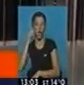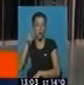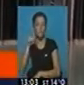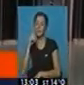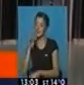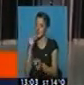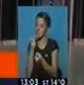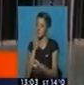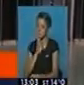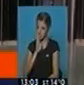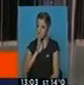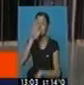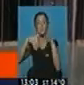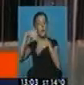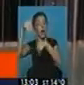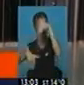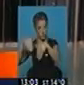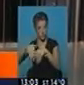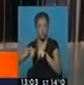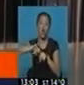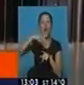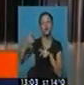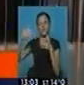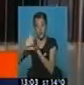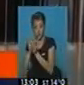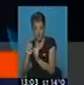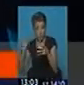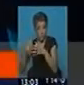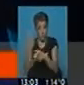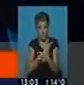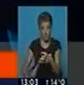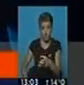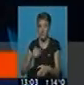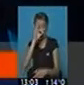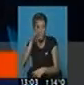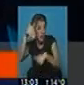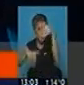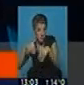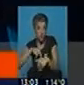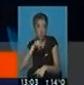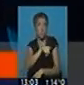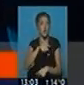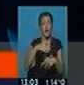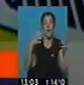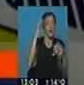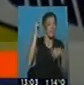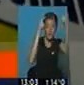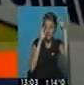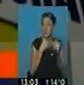paciencia y llegar a elecciones. El otro sector de la oposición dice que nunca se va a llegar a elecciones porque el chavismo no va a permitir. Entonces, en esa tensión también la